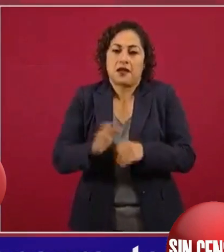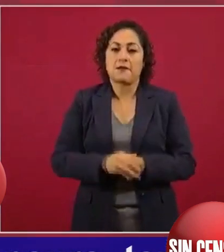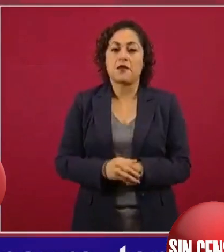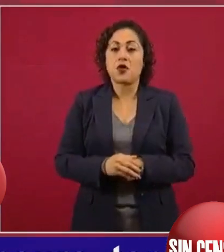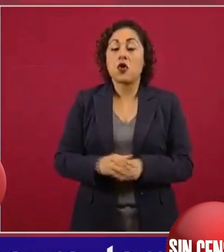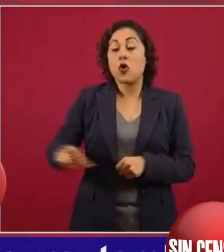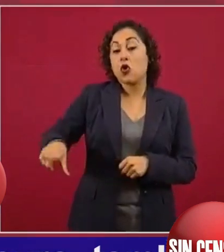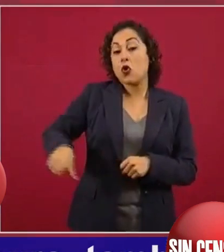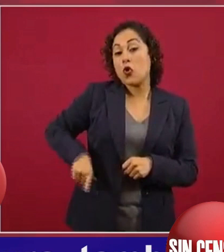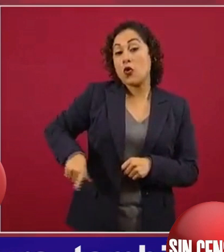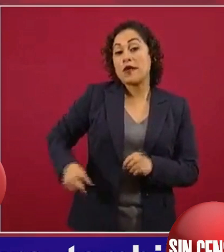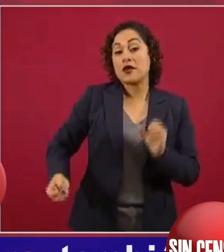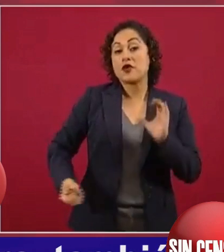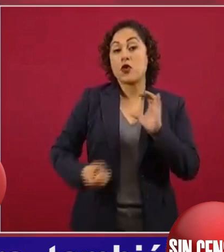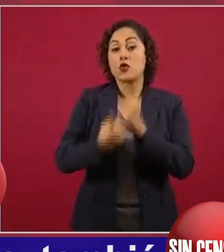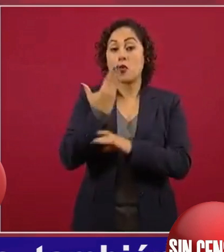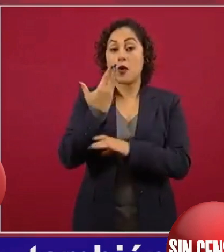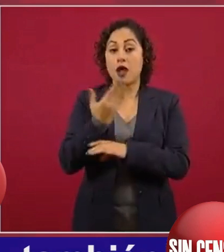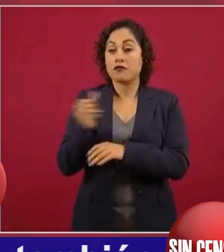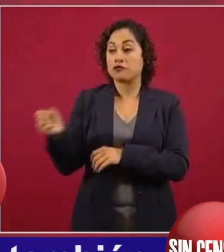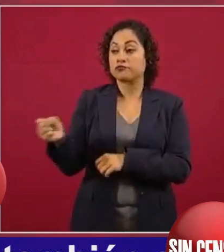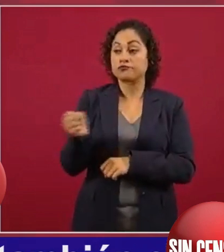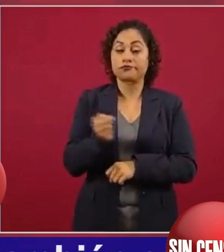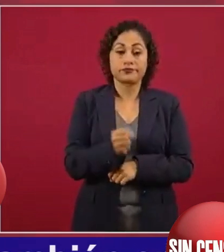se tenía una amistad,